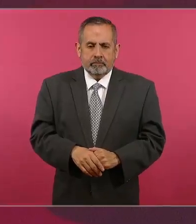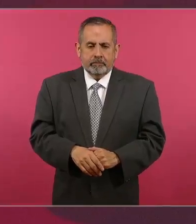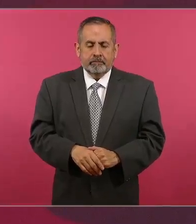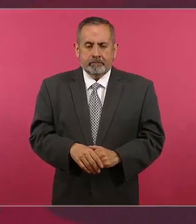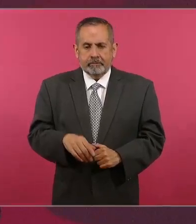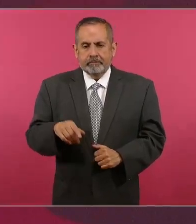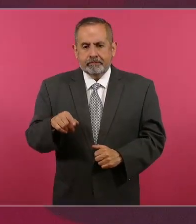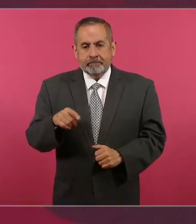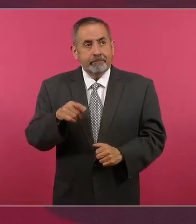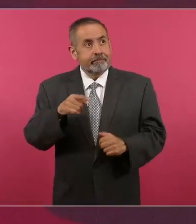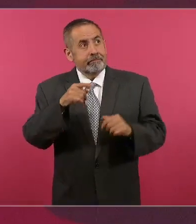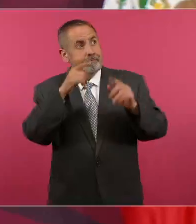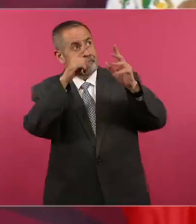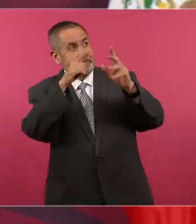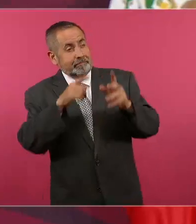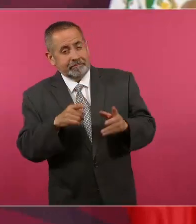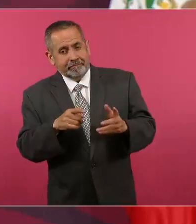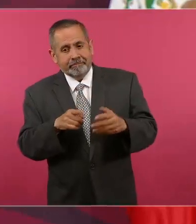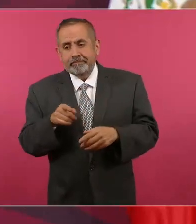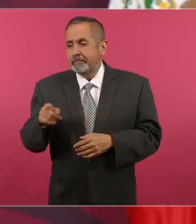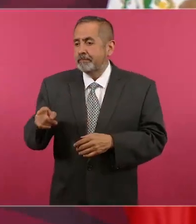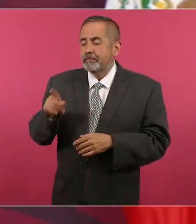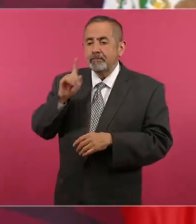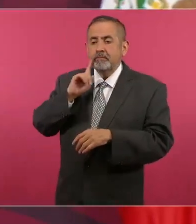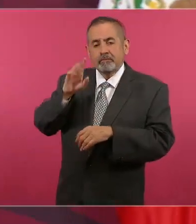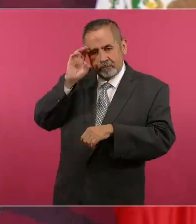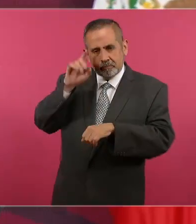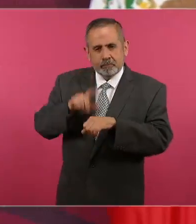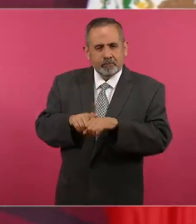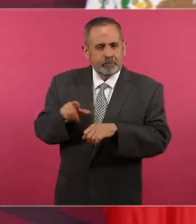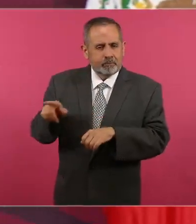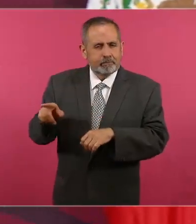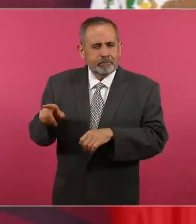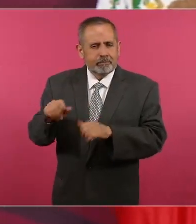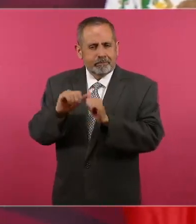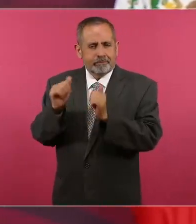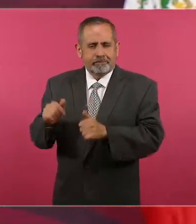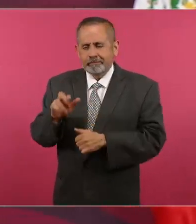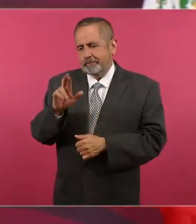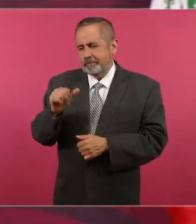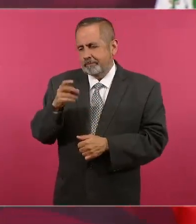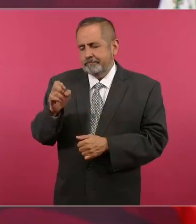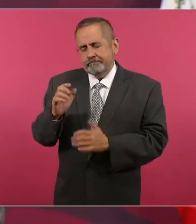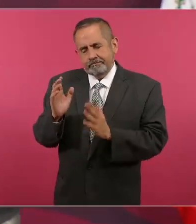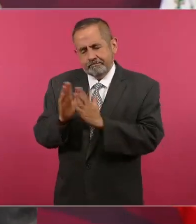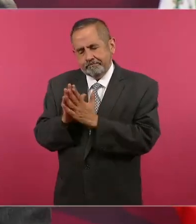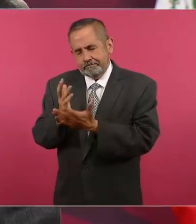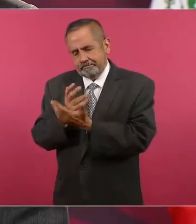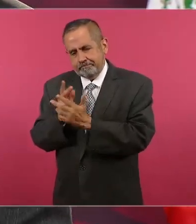crítica de arte, de cultura, Raquel Tibol, que en paz descanse,